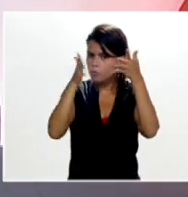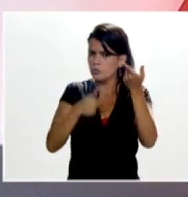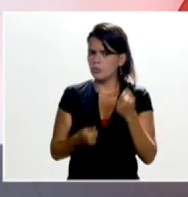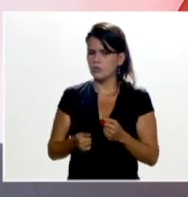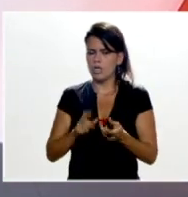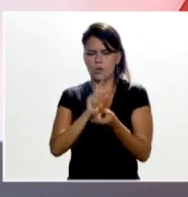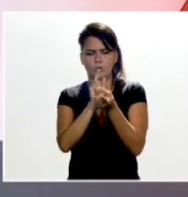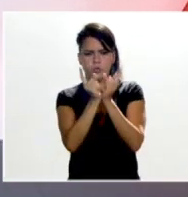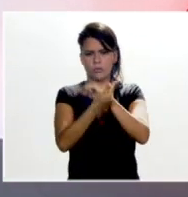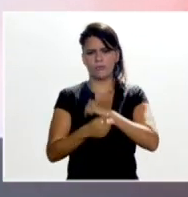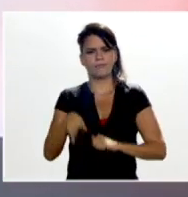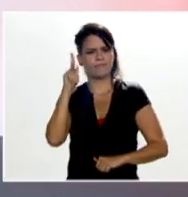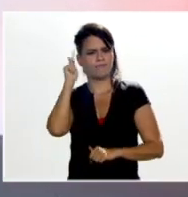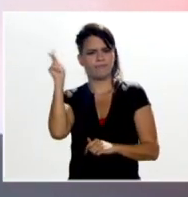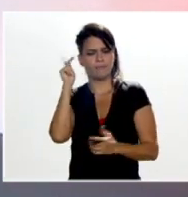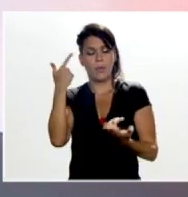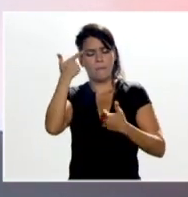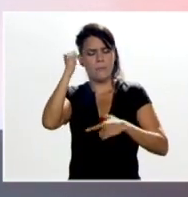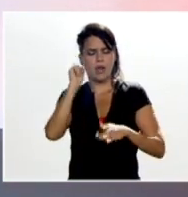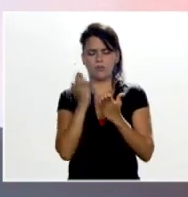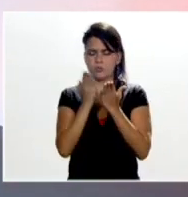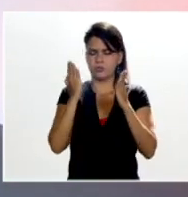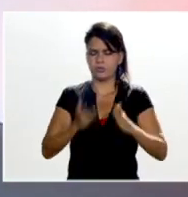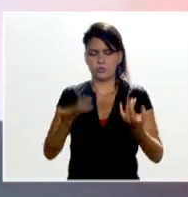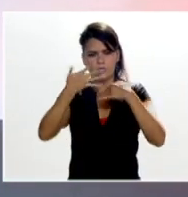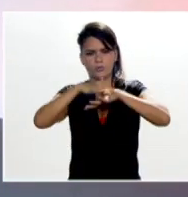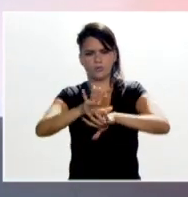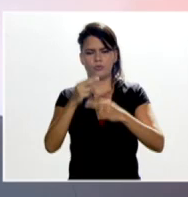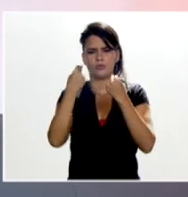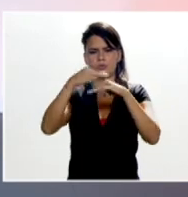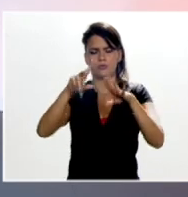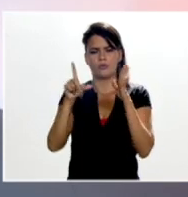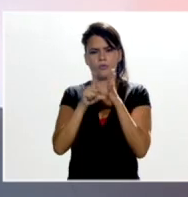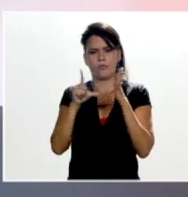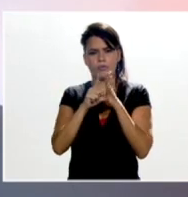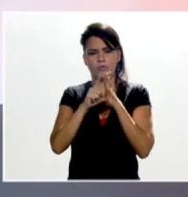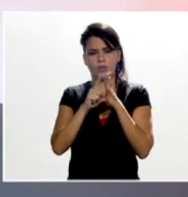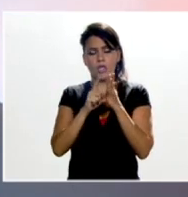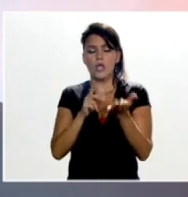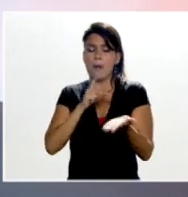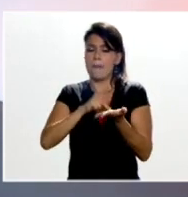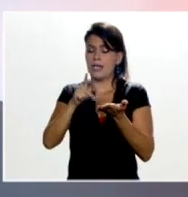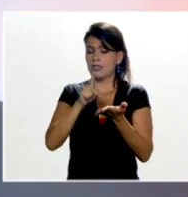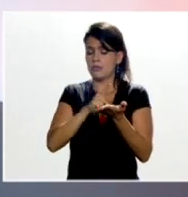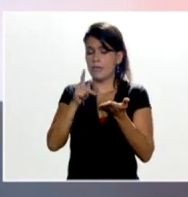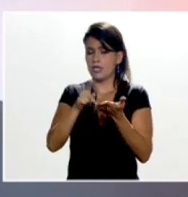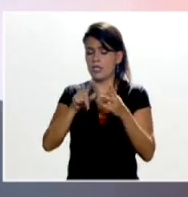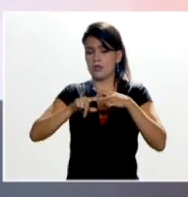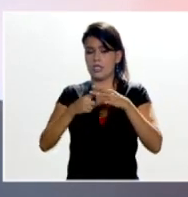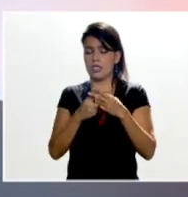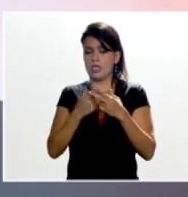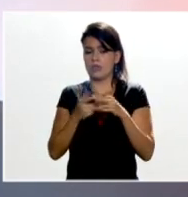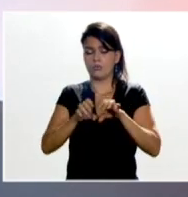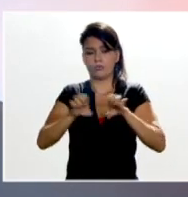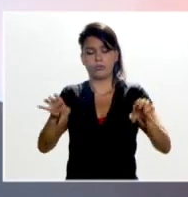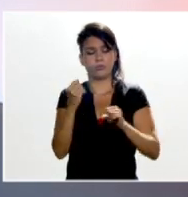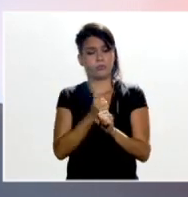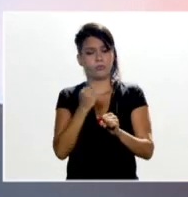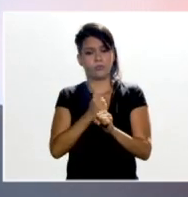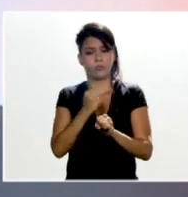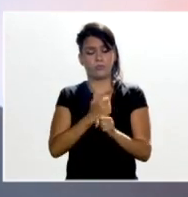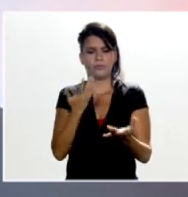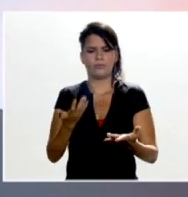y adaptaciones curriculares para los estudiantes integrados en el nivel de media y nuestros participantes de los talleres de